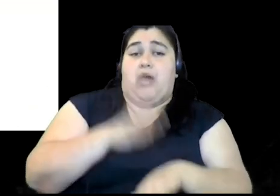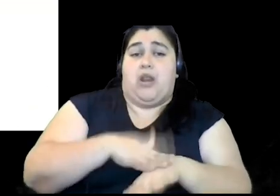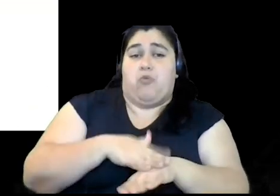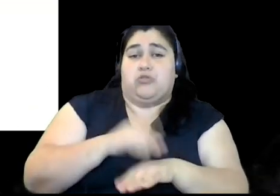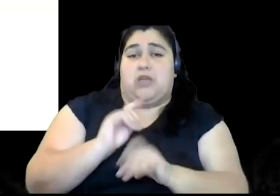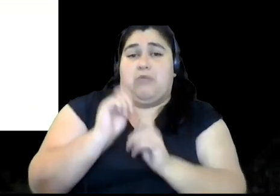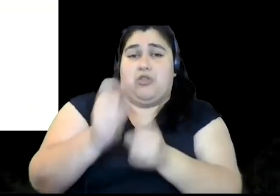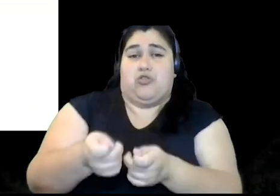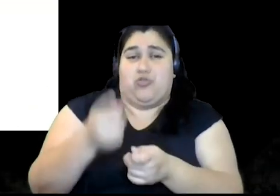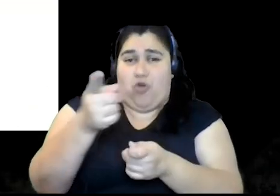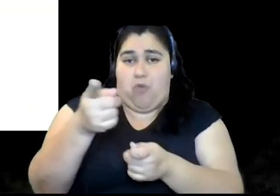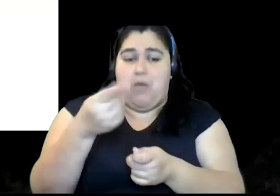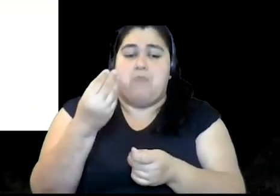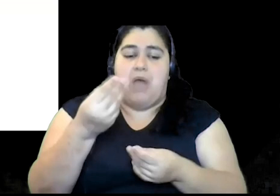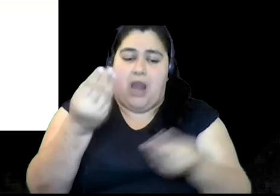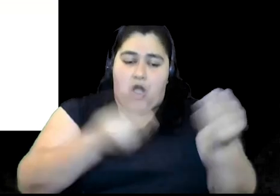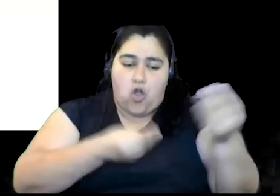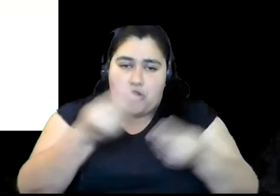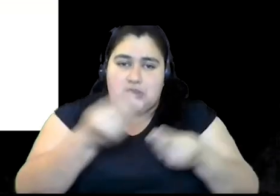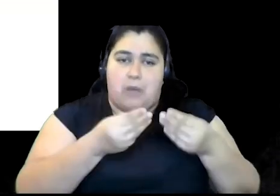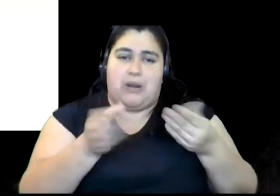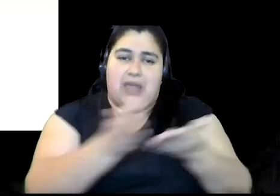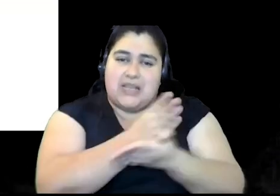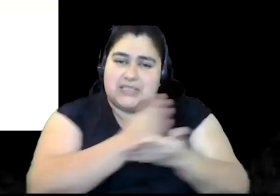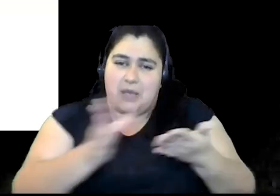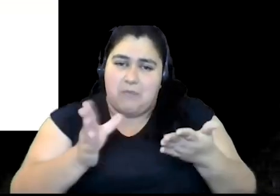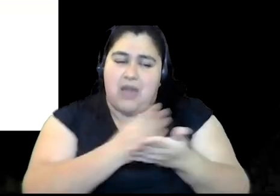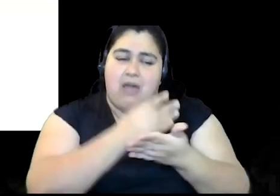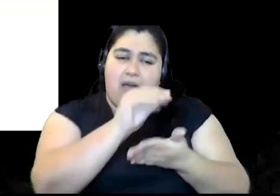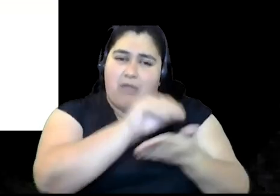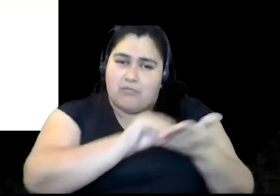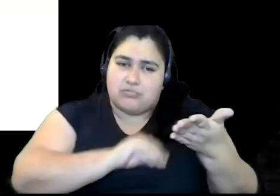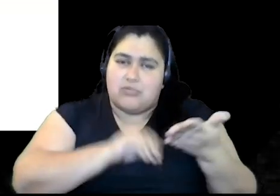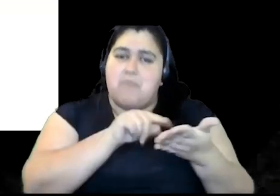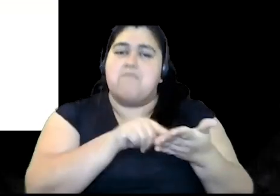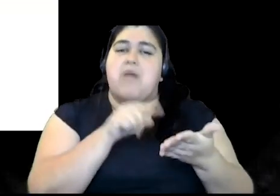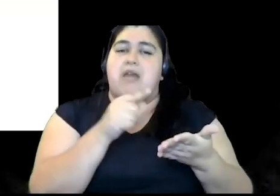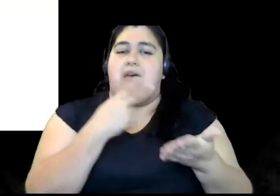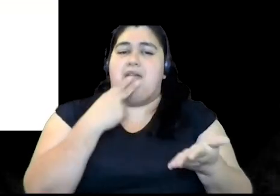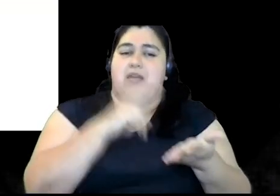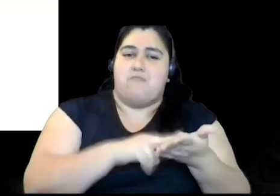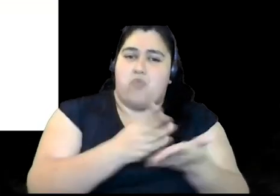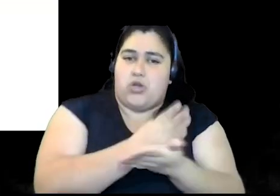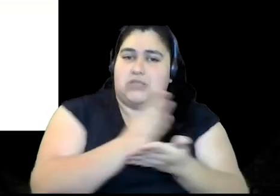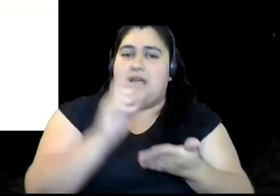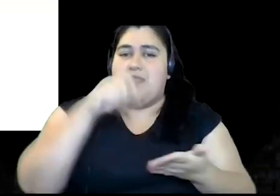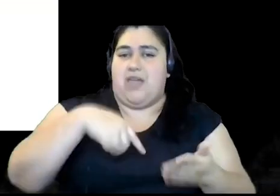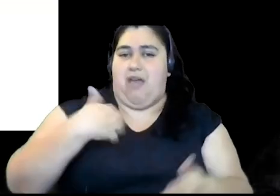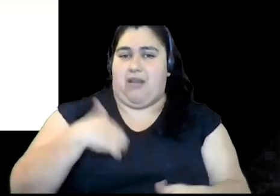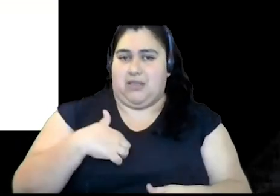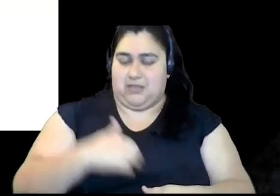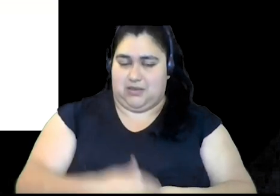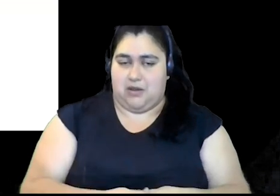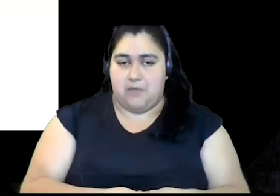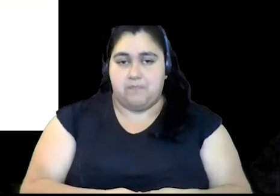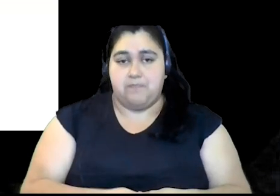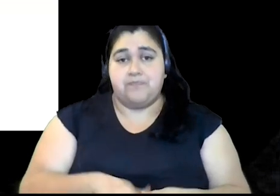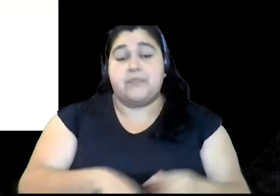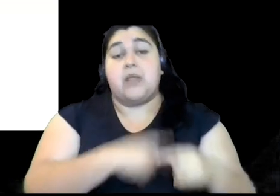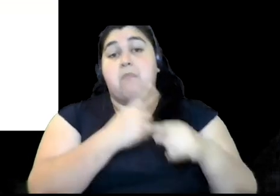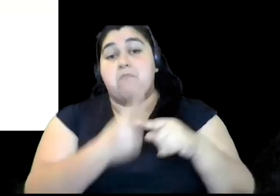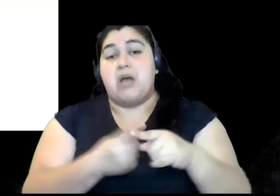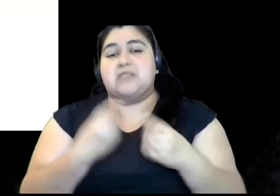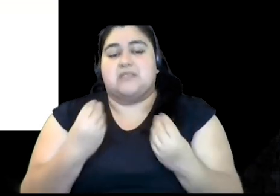que lleve contabilidad separada para establecer la renta de fuente argentina. Y sumado a